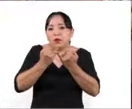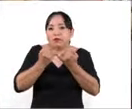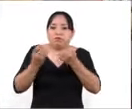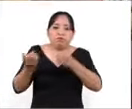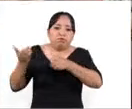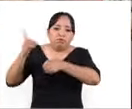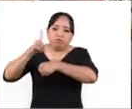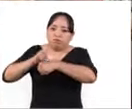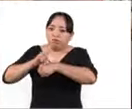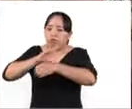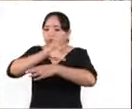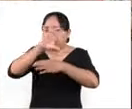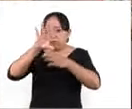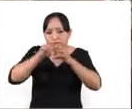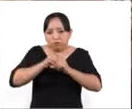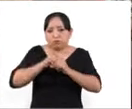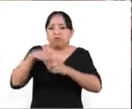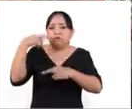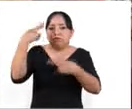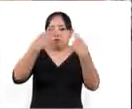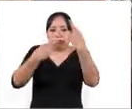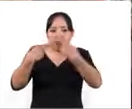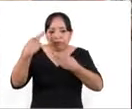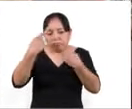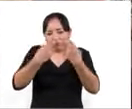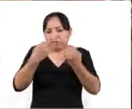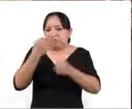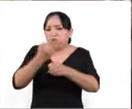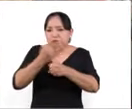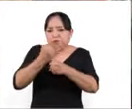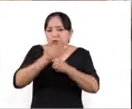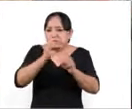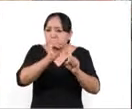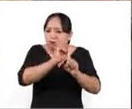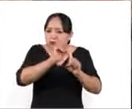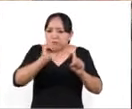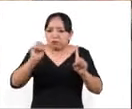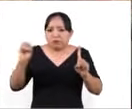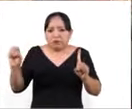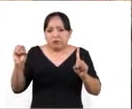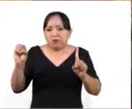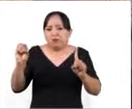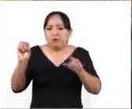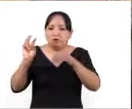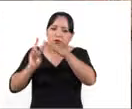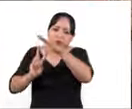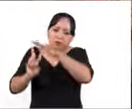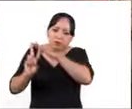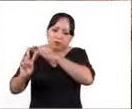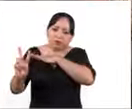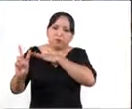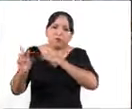todos los sistemas que ahorita están operando en orden en las dos líneas de cablebús.